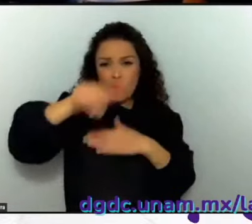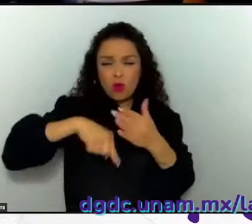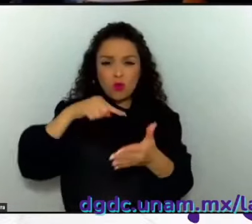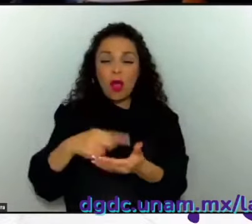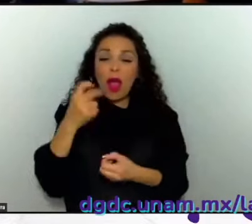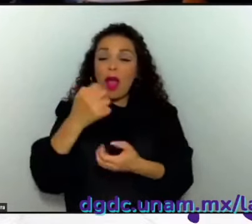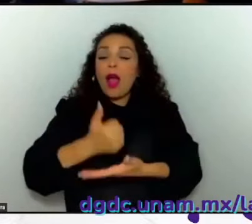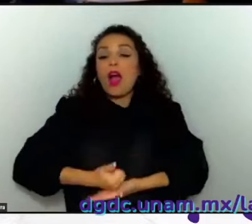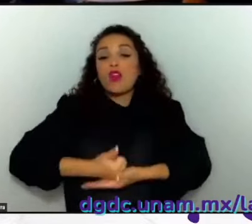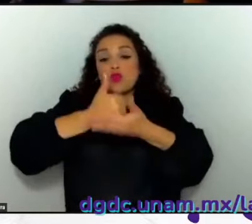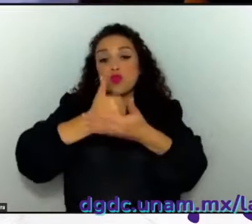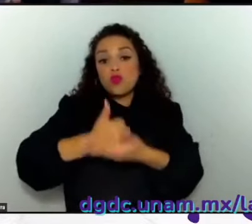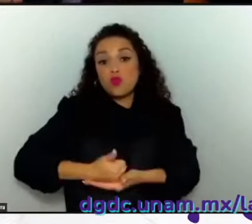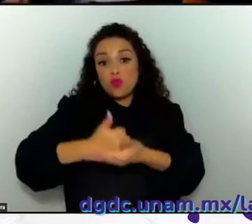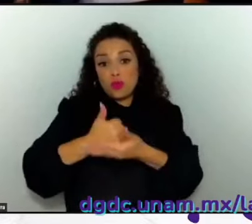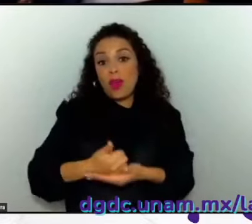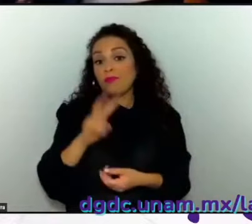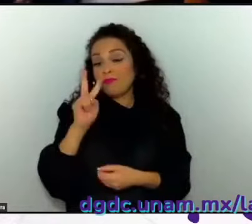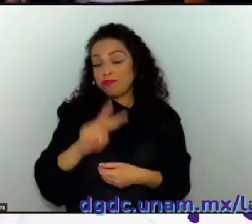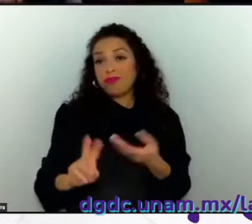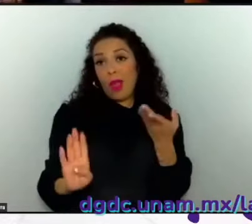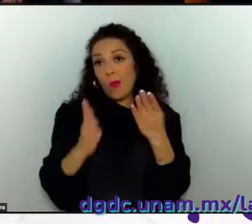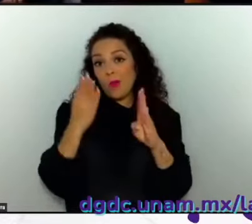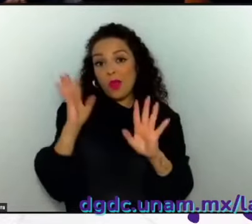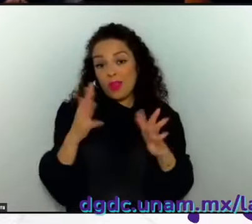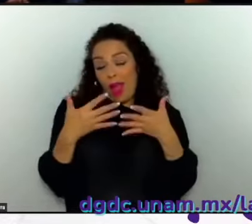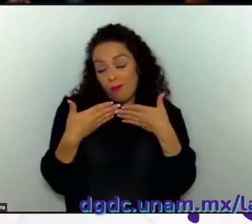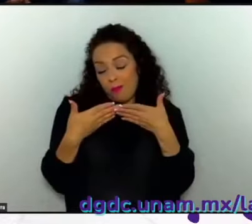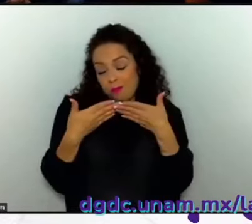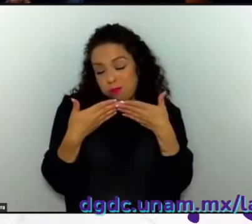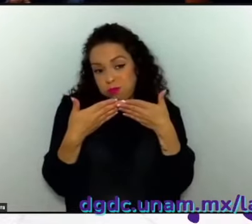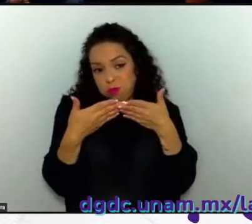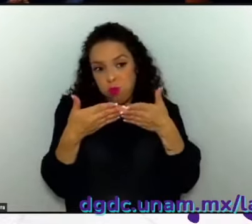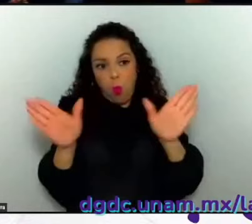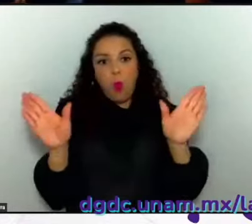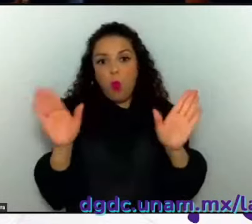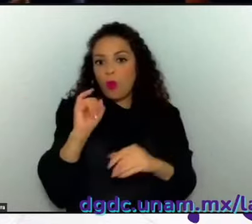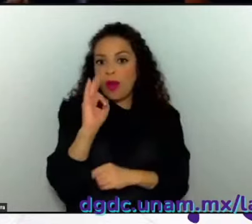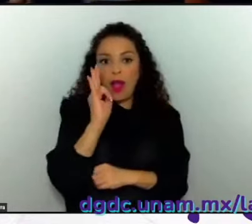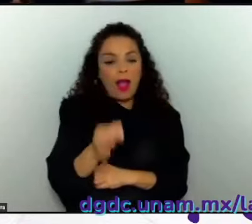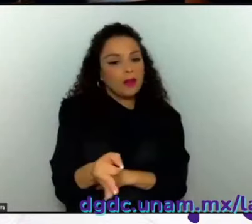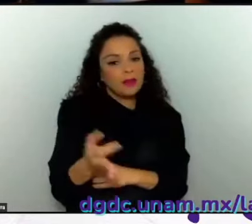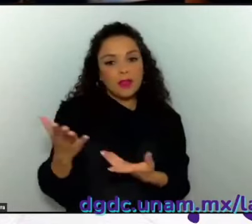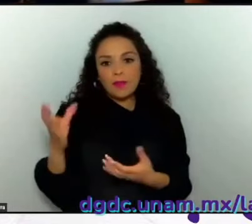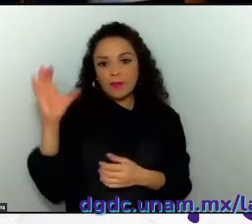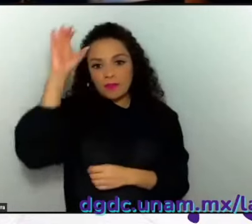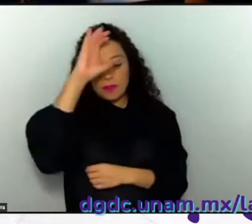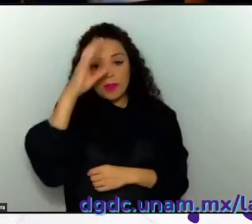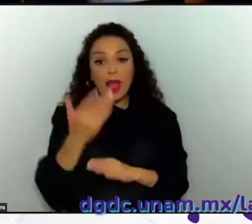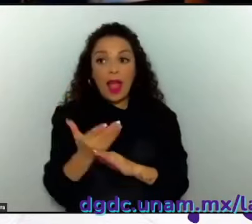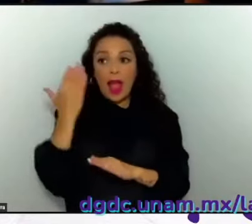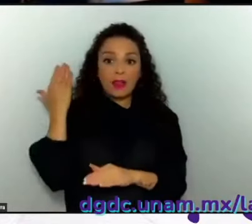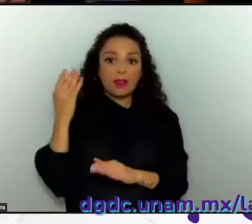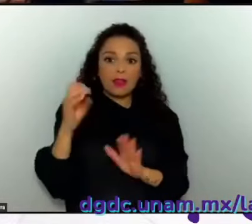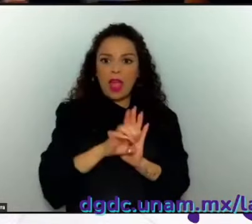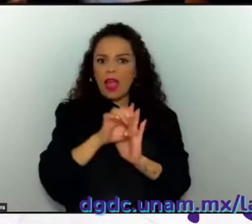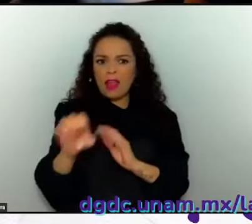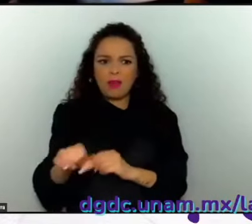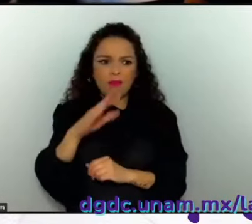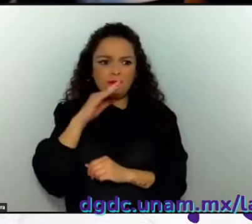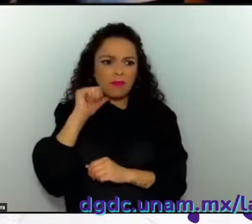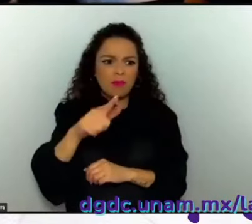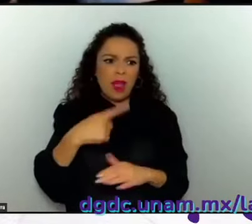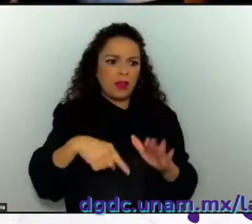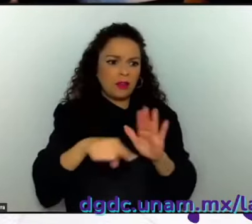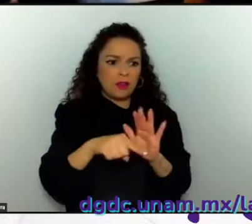El mundo se ha abierto más. Todavía en el siglo XX hubo ejemplos malos de cómo la ciencia, cómo no hacer ciencia. Digo, en la